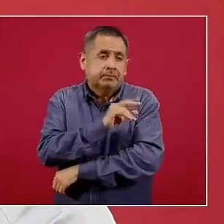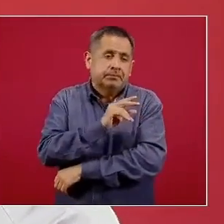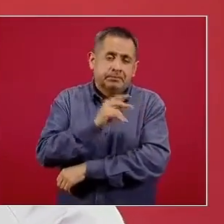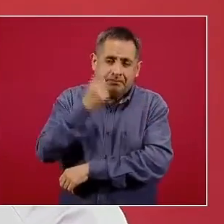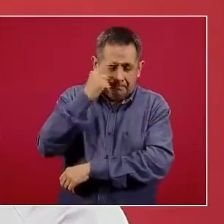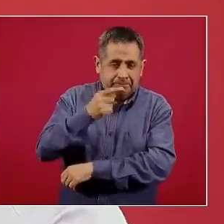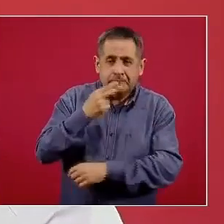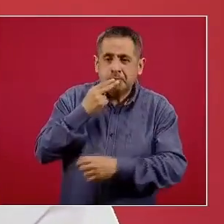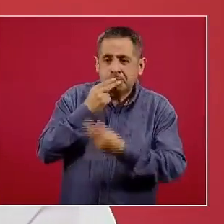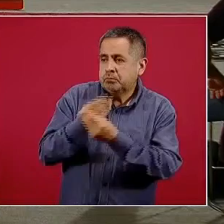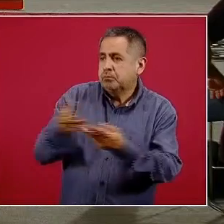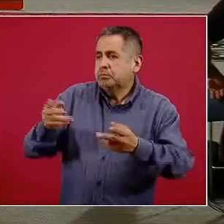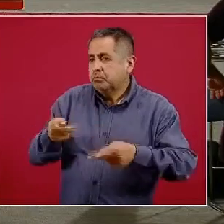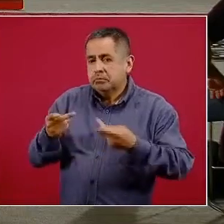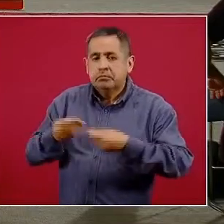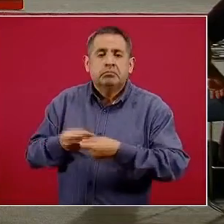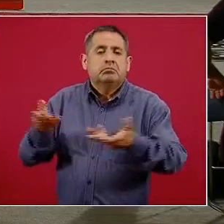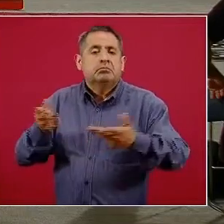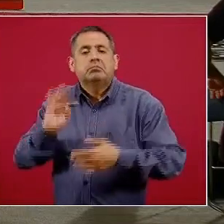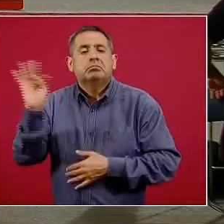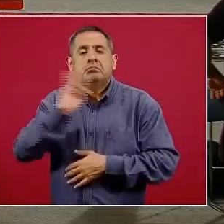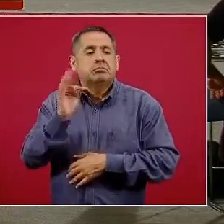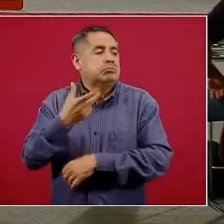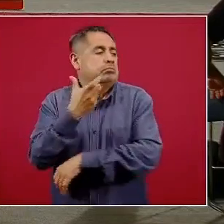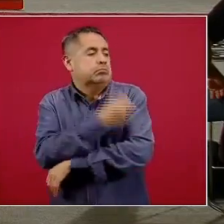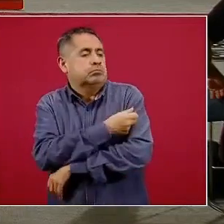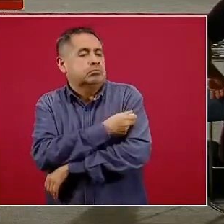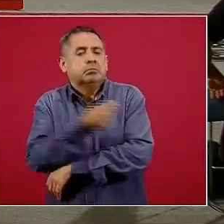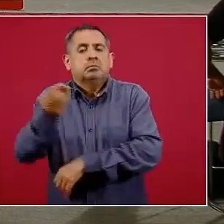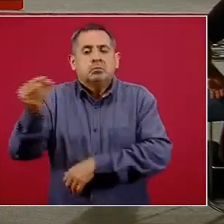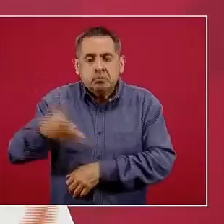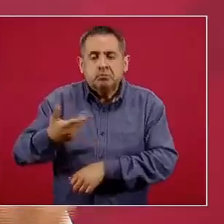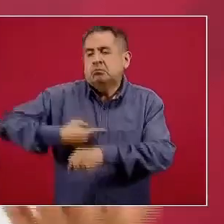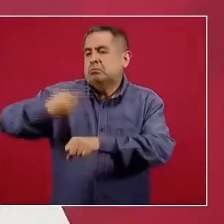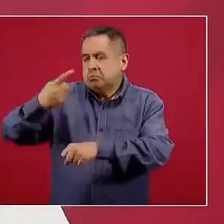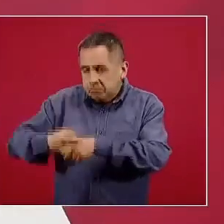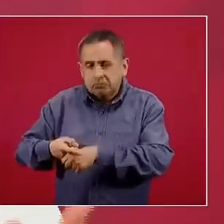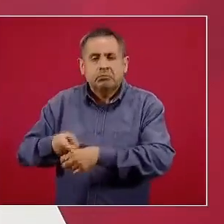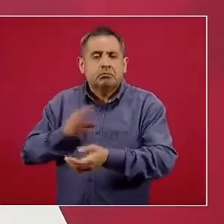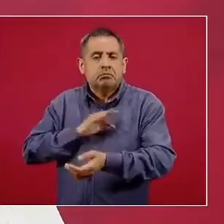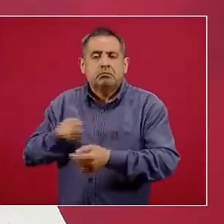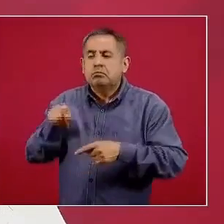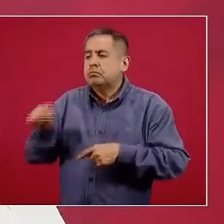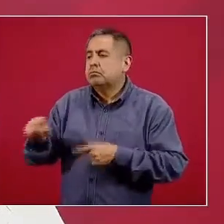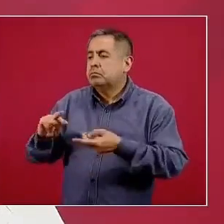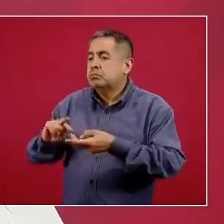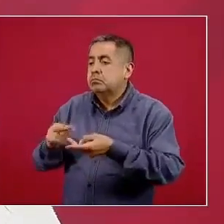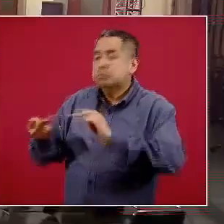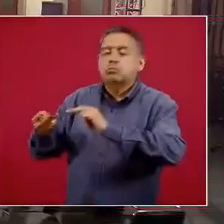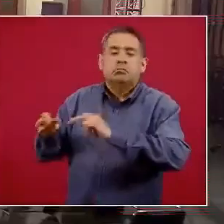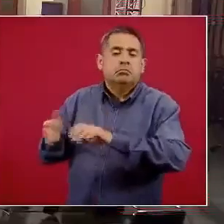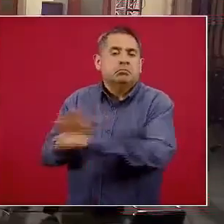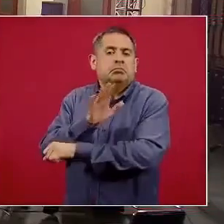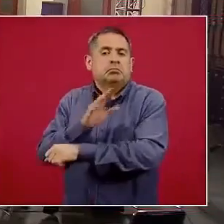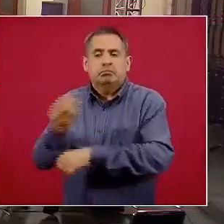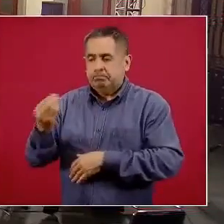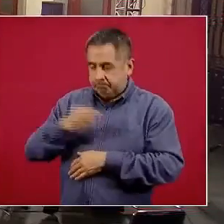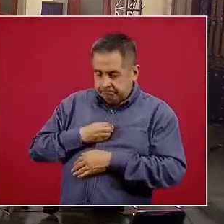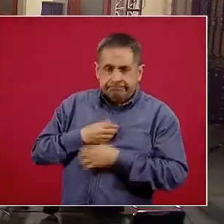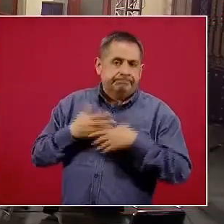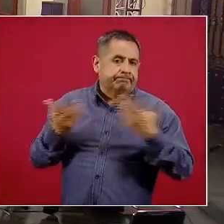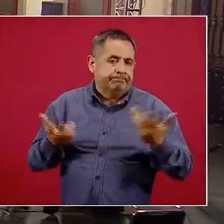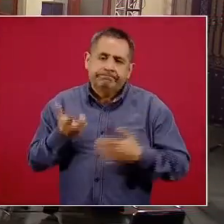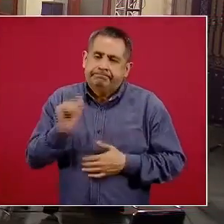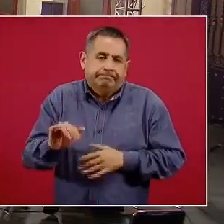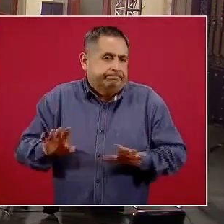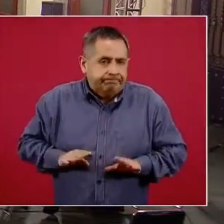y utilizada puede no ser tan efectiva para virus que han cambiado importantemente. Es una particularidad de la